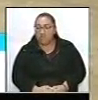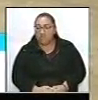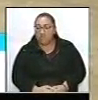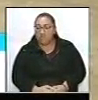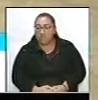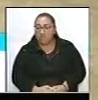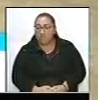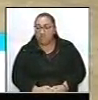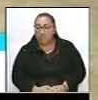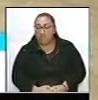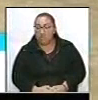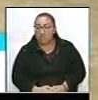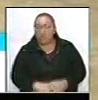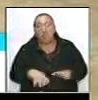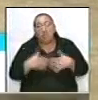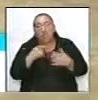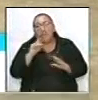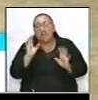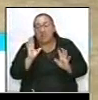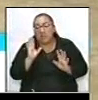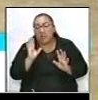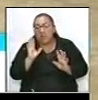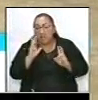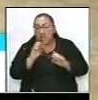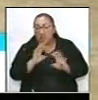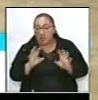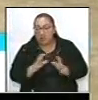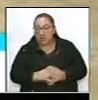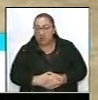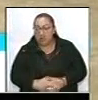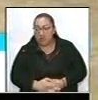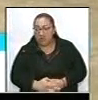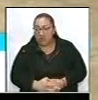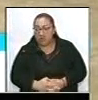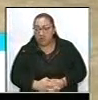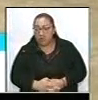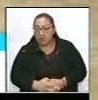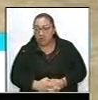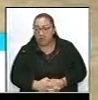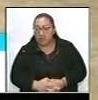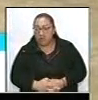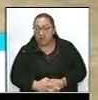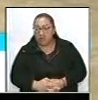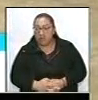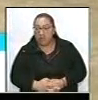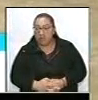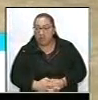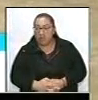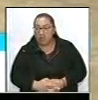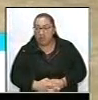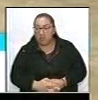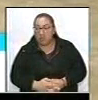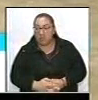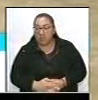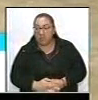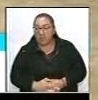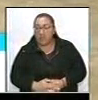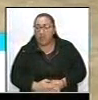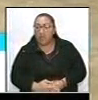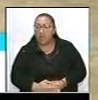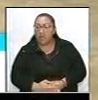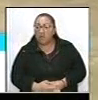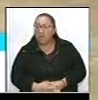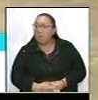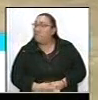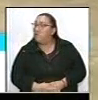son excepciones, no son reglas. Pero puede ser un caso, porque... Pero lo que pasa es que, fíjese, señor Ramos, o estamos en una sesión formal en el Congreso decir